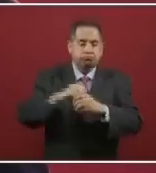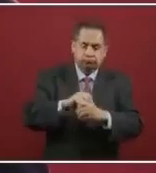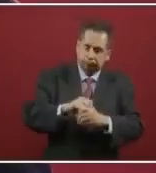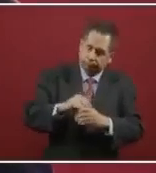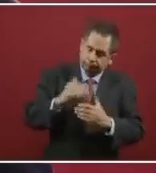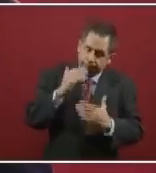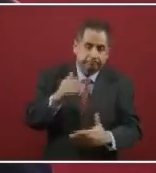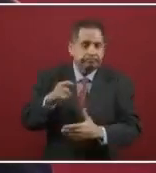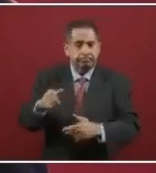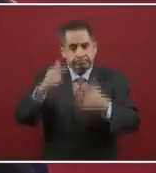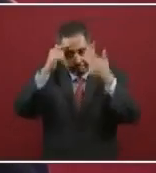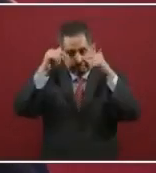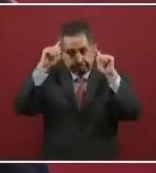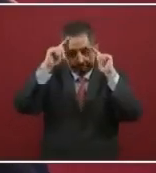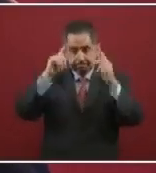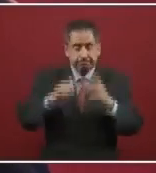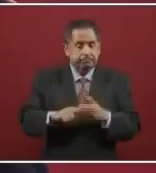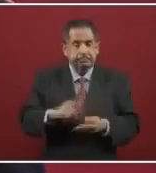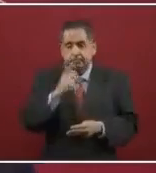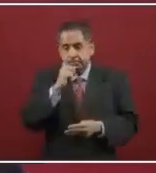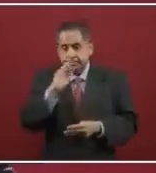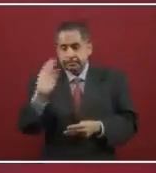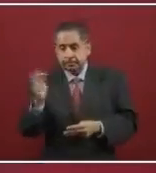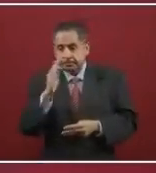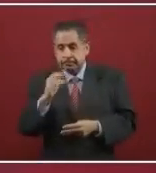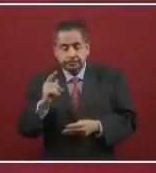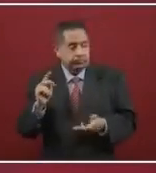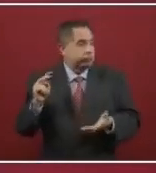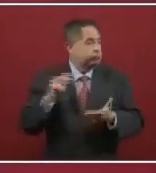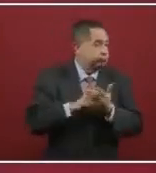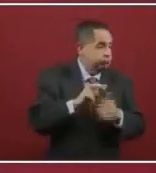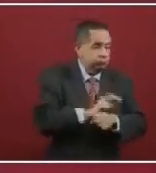Marina y de la Policía Federal.